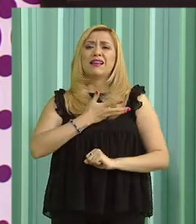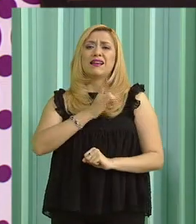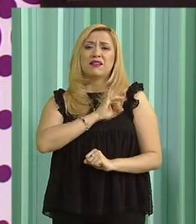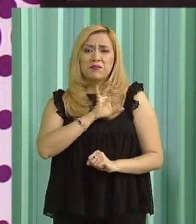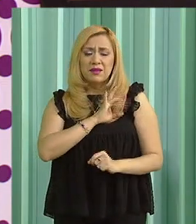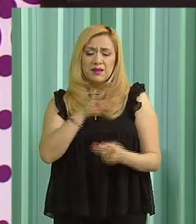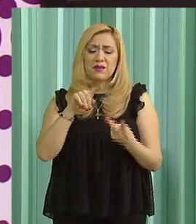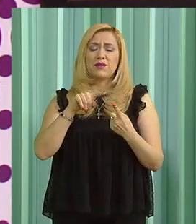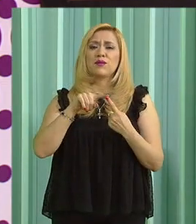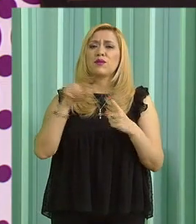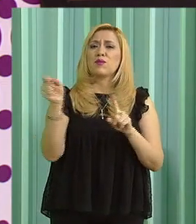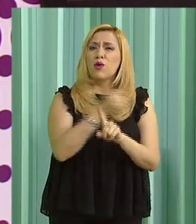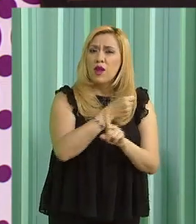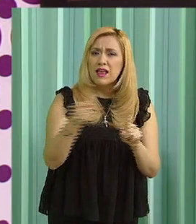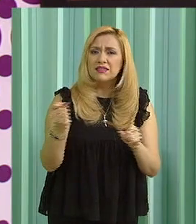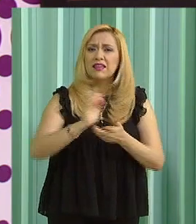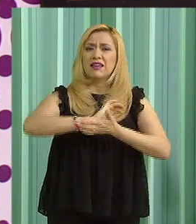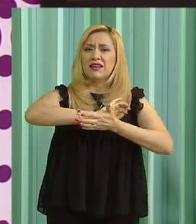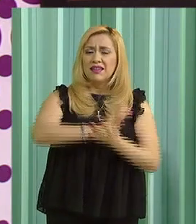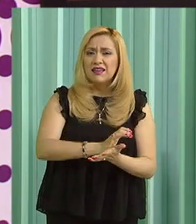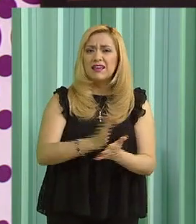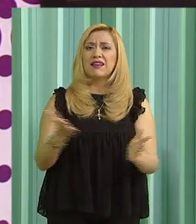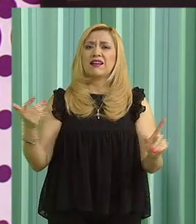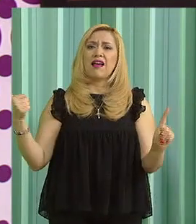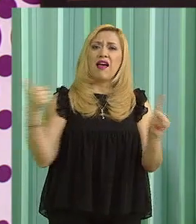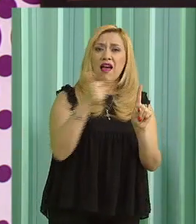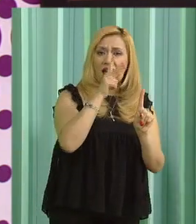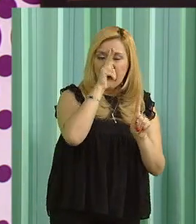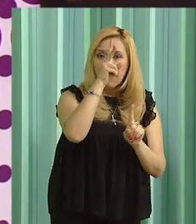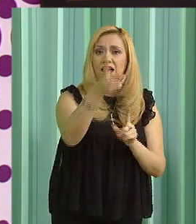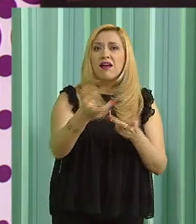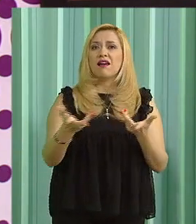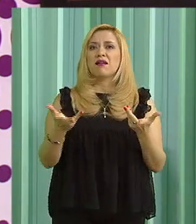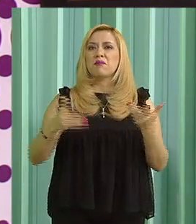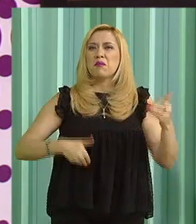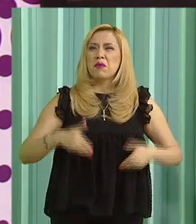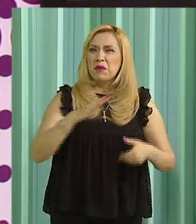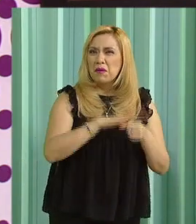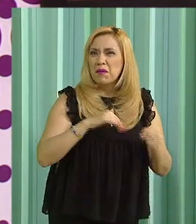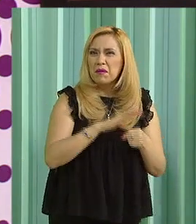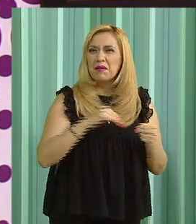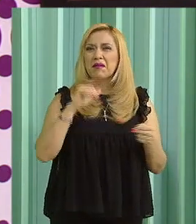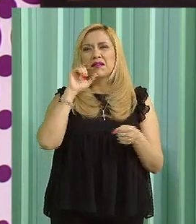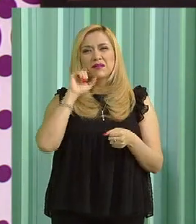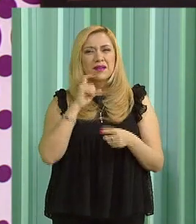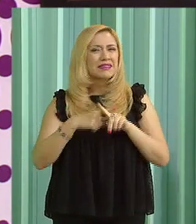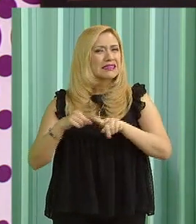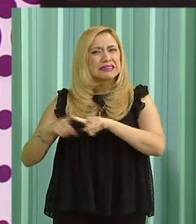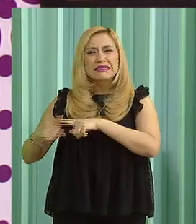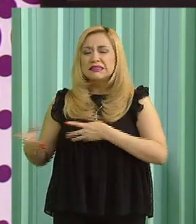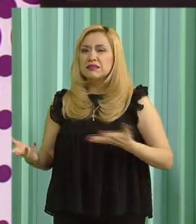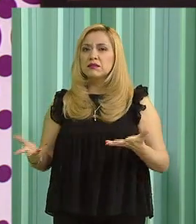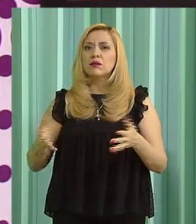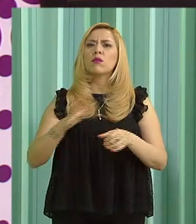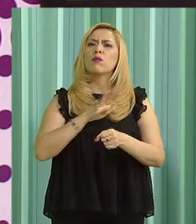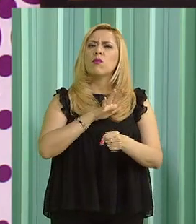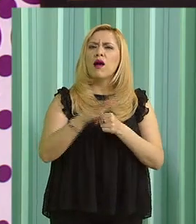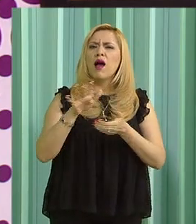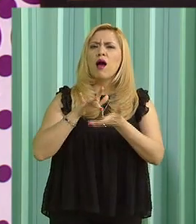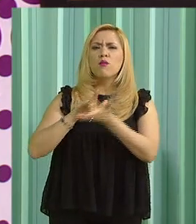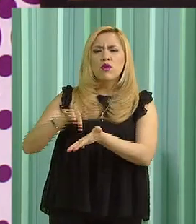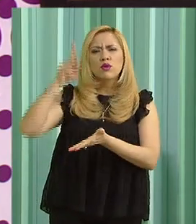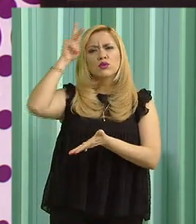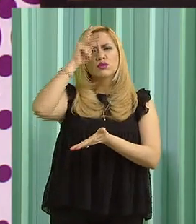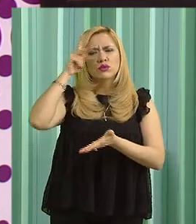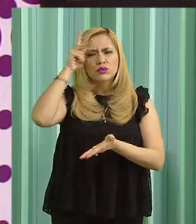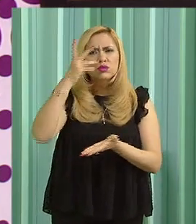como violencia, discriminación, persecución, acoso, entre otros factores. ¿Qué tipo de apoyo psicológico y emocional se les